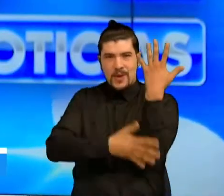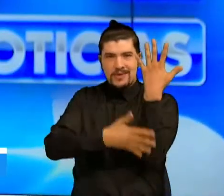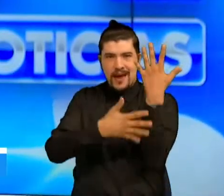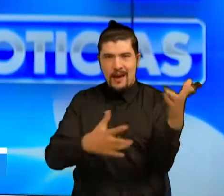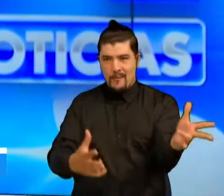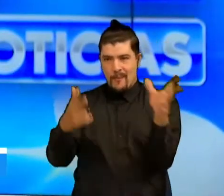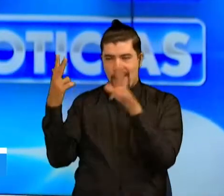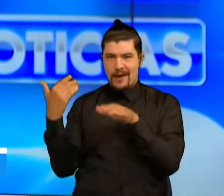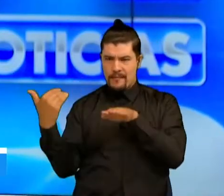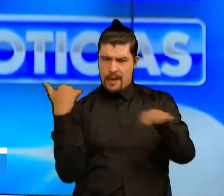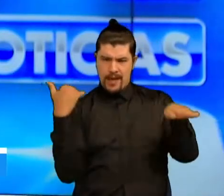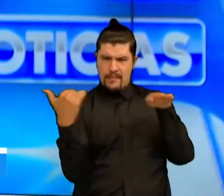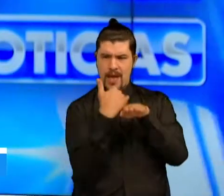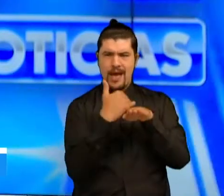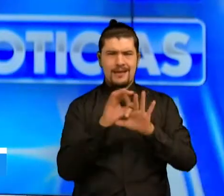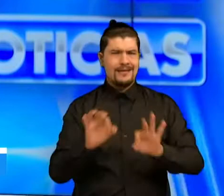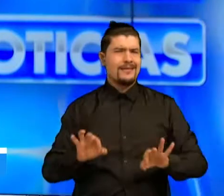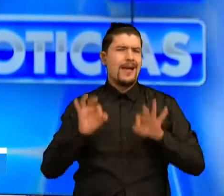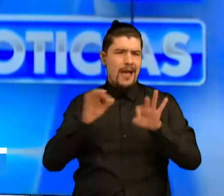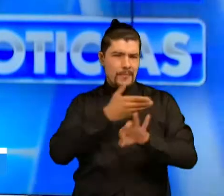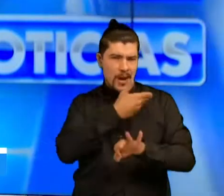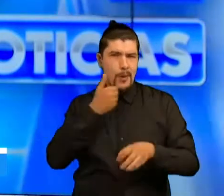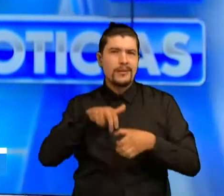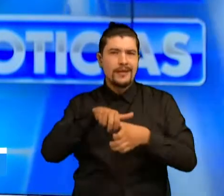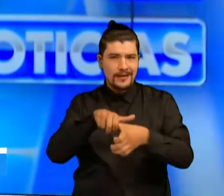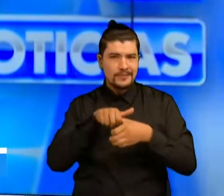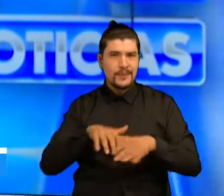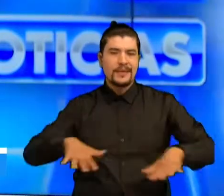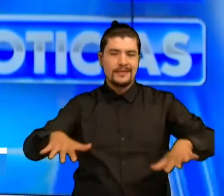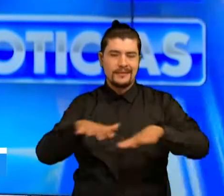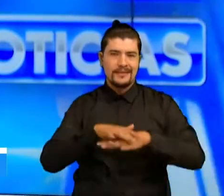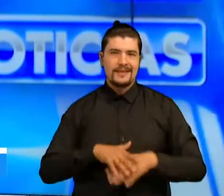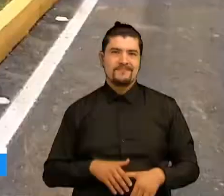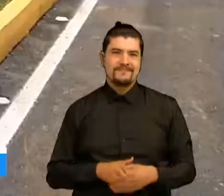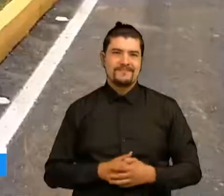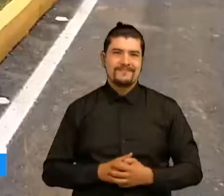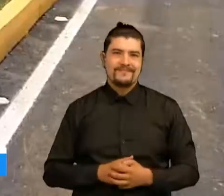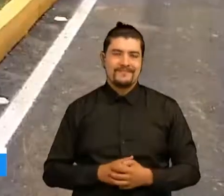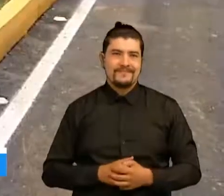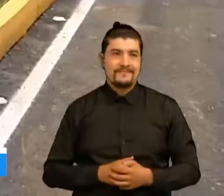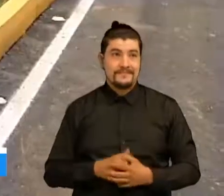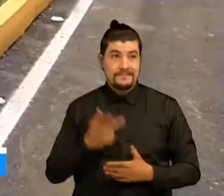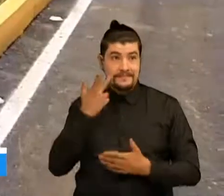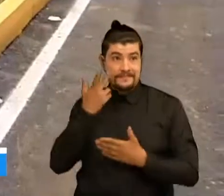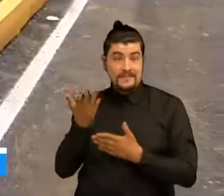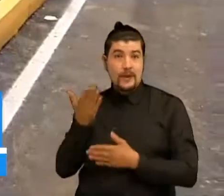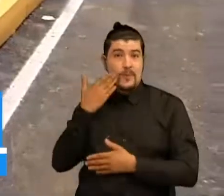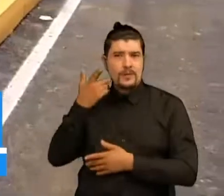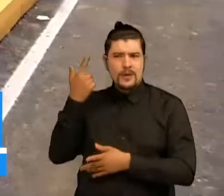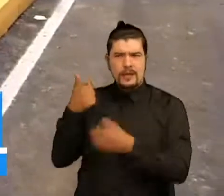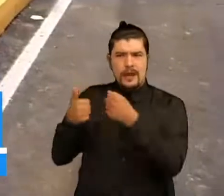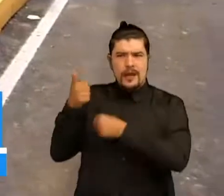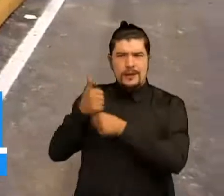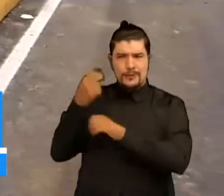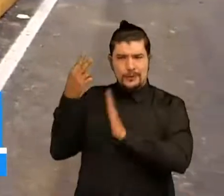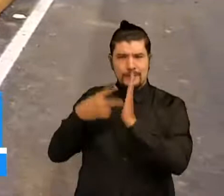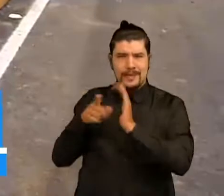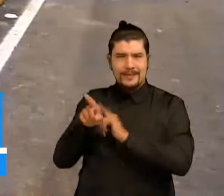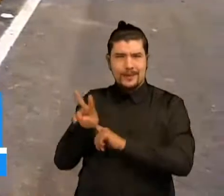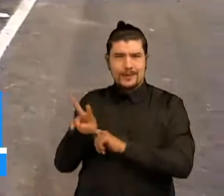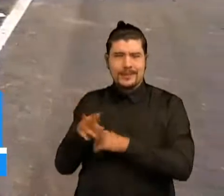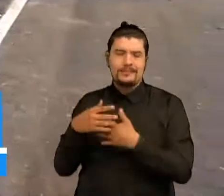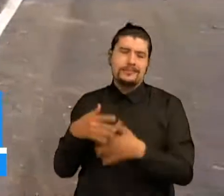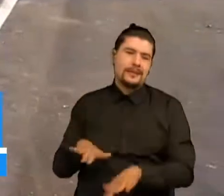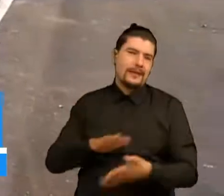una obra que ayuda a mejorar la movilidad en este sector desde el año 2012 los florideños habían